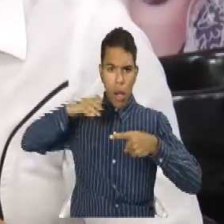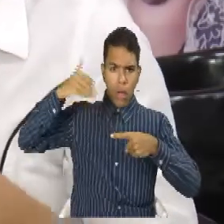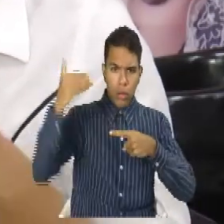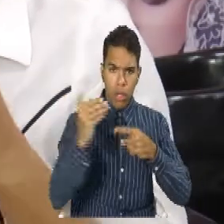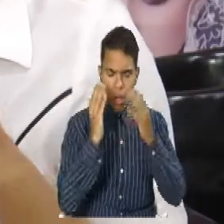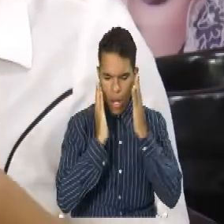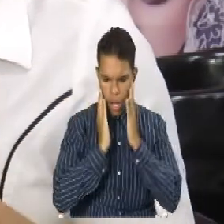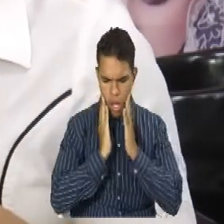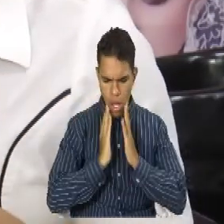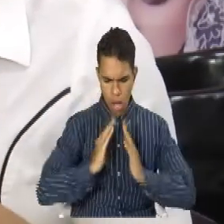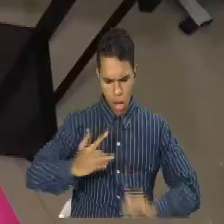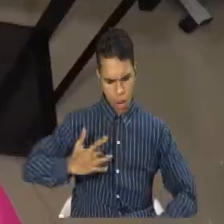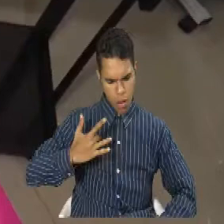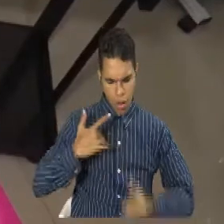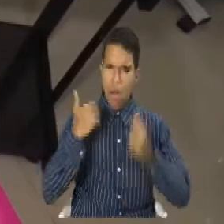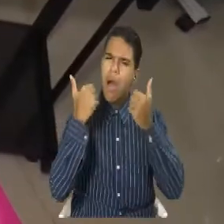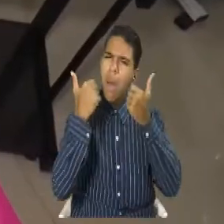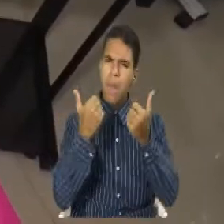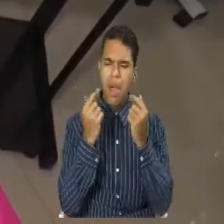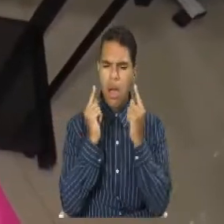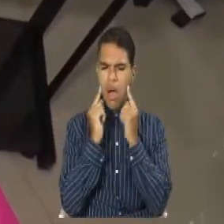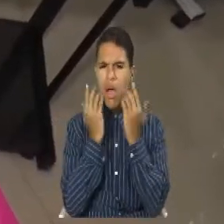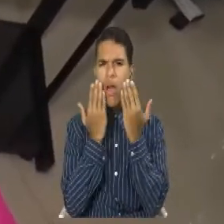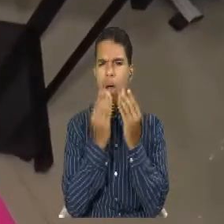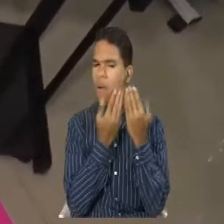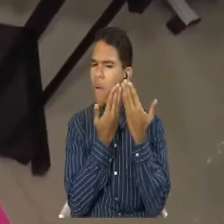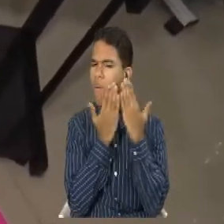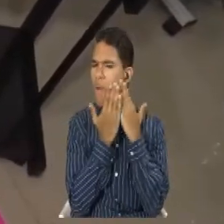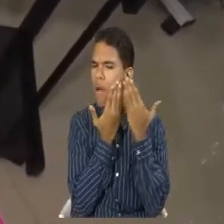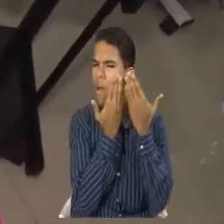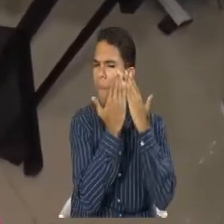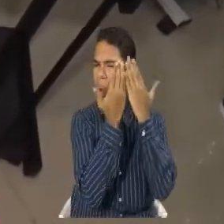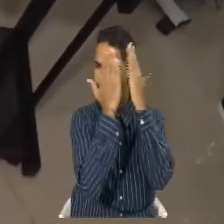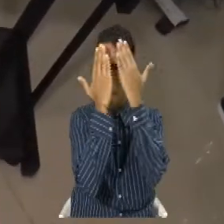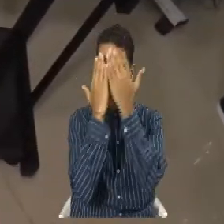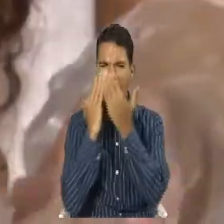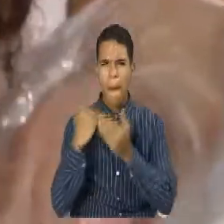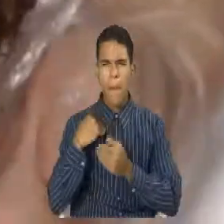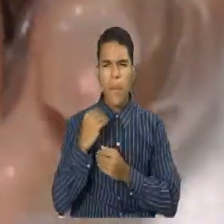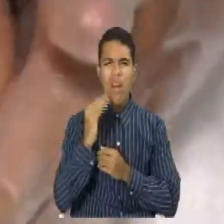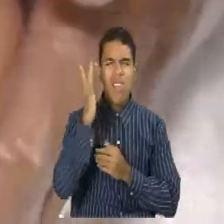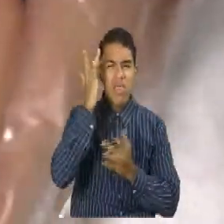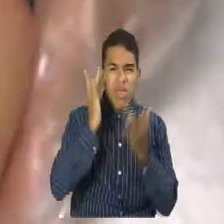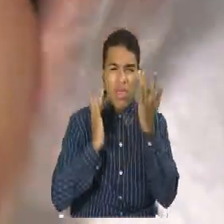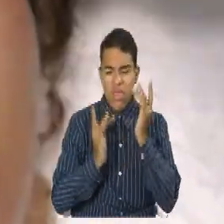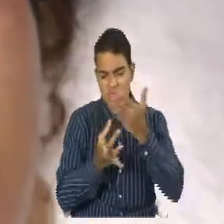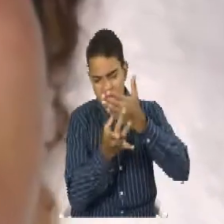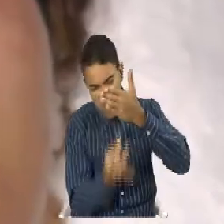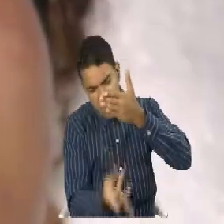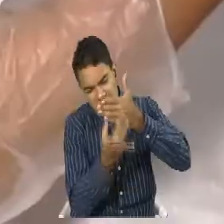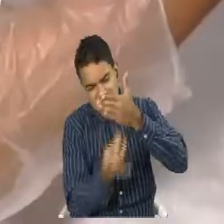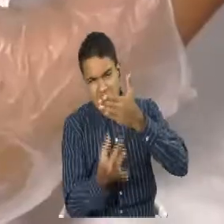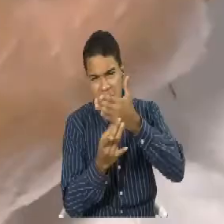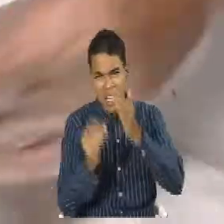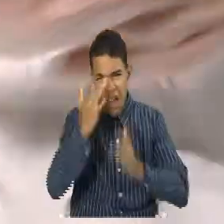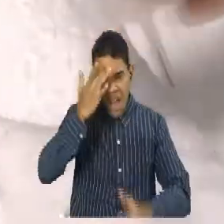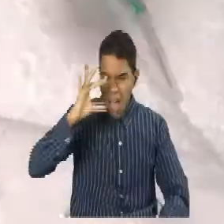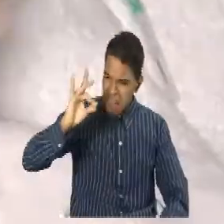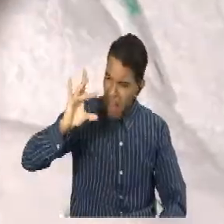hidratada, los poros se cierran, la piel deja de generar tanta grasa, de producir tanta grasa, por lo menos en el caso de la